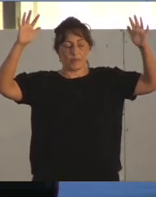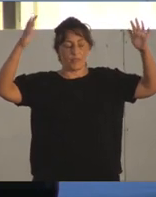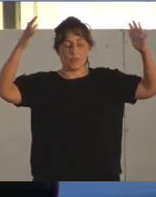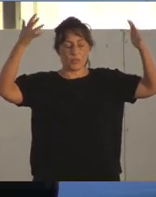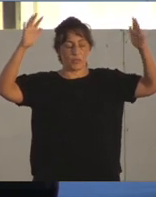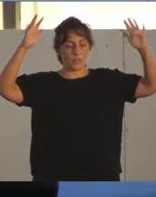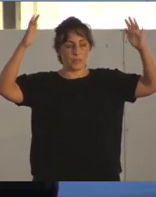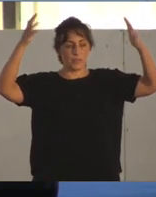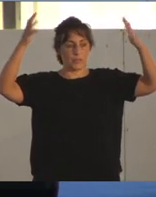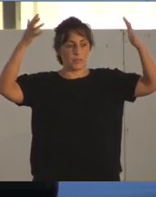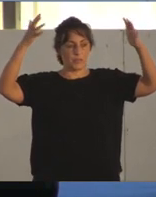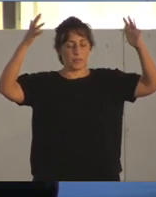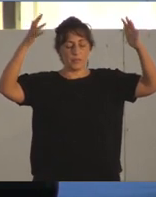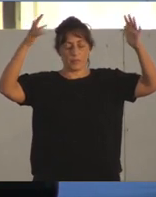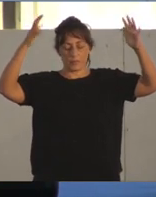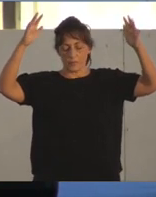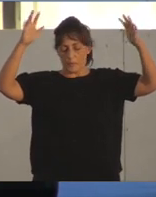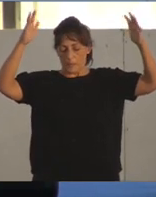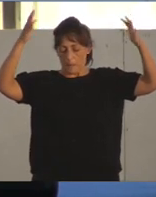¡Bravo, Rafa!